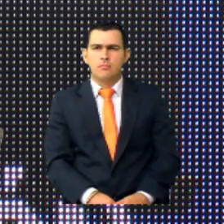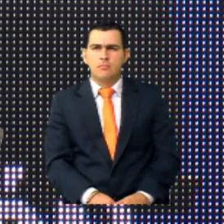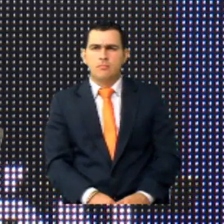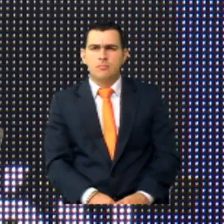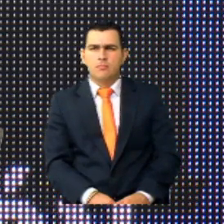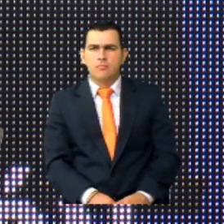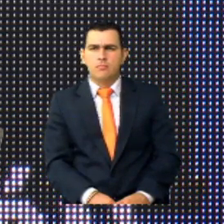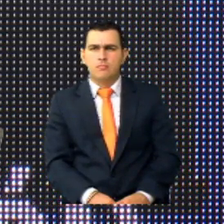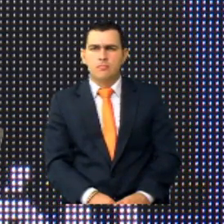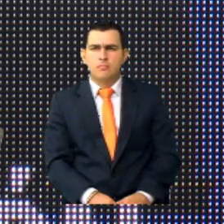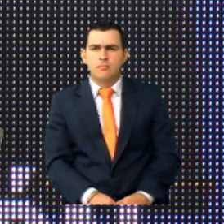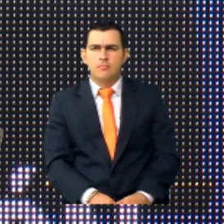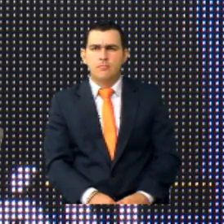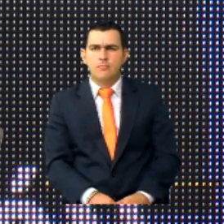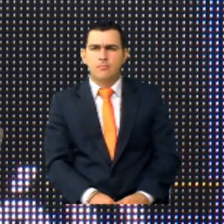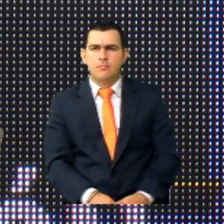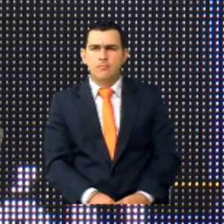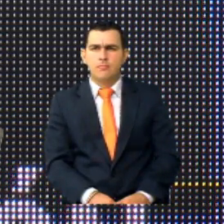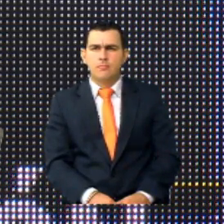¿Ya hay sonido?